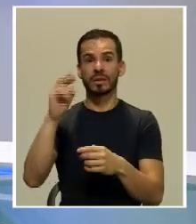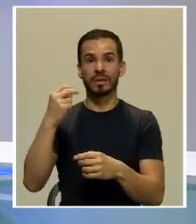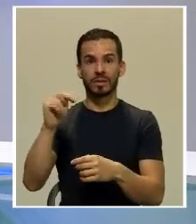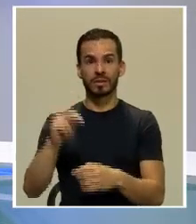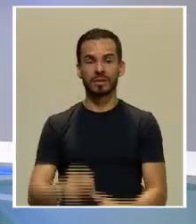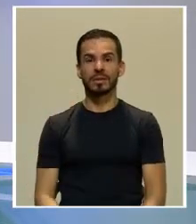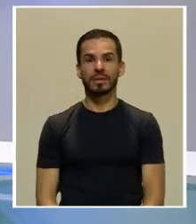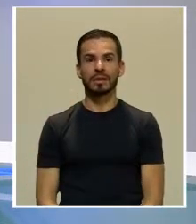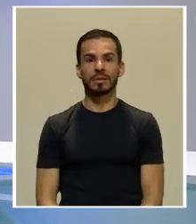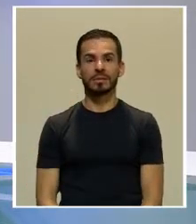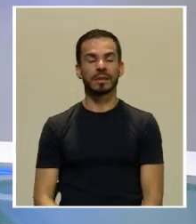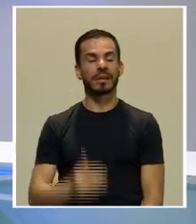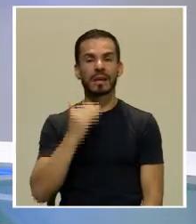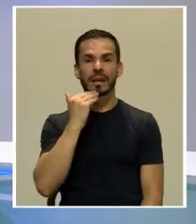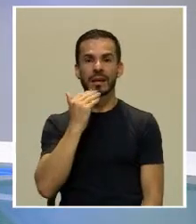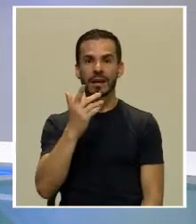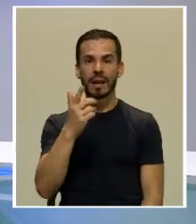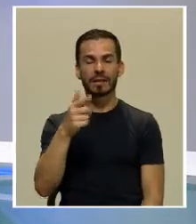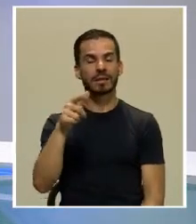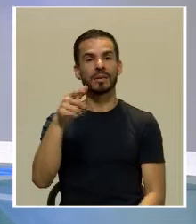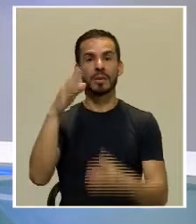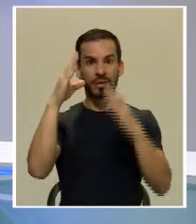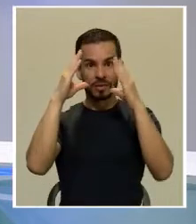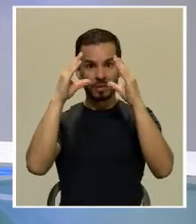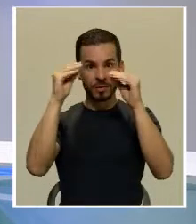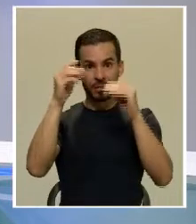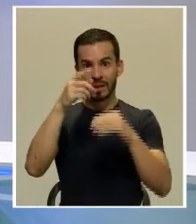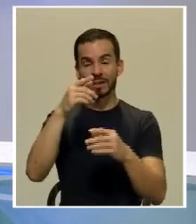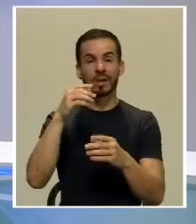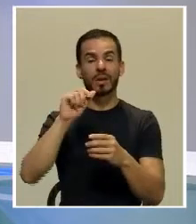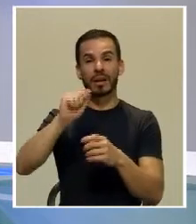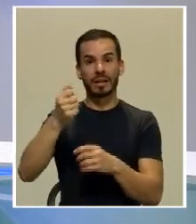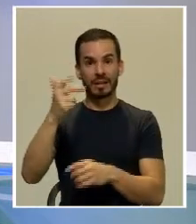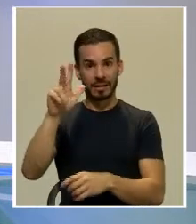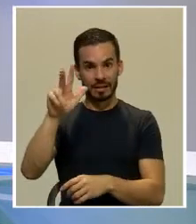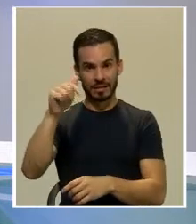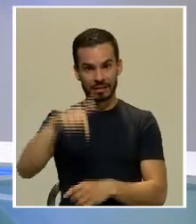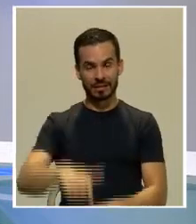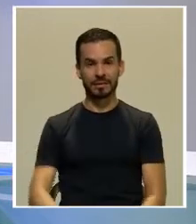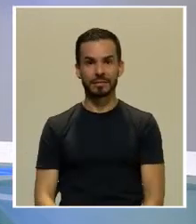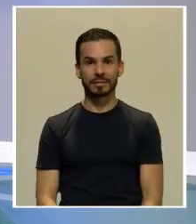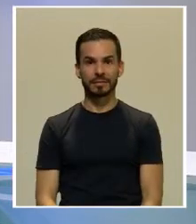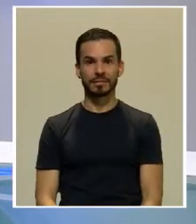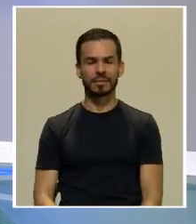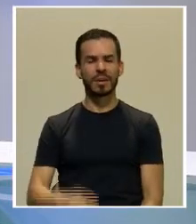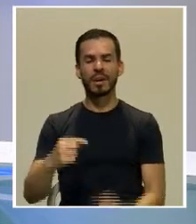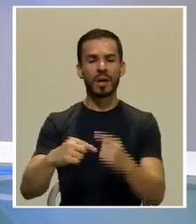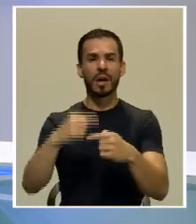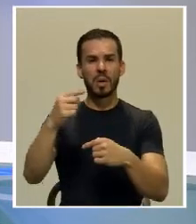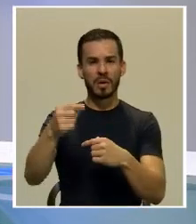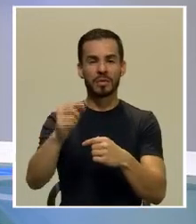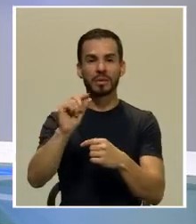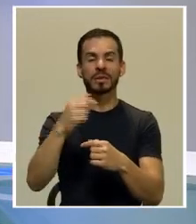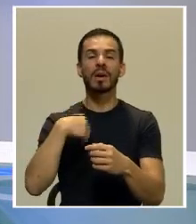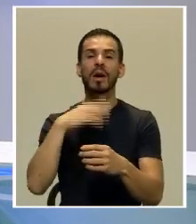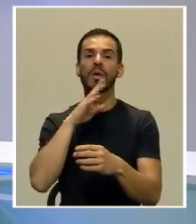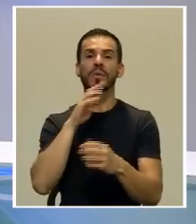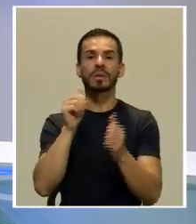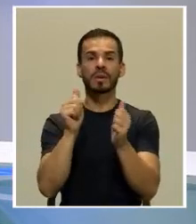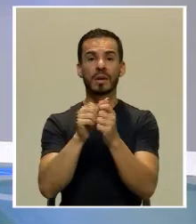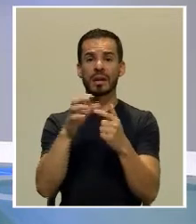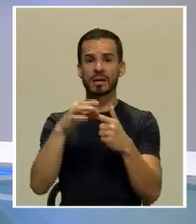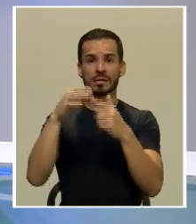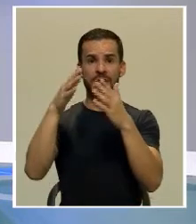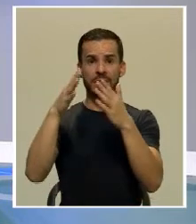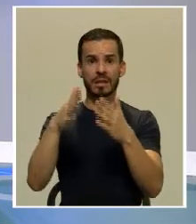Noticias. Muchas gracias por haberse informado con la señal de Canal 13. En unos minutos voy a conversar con